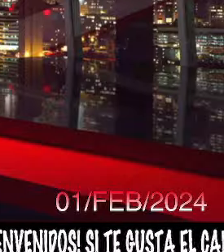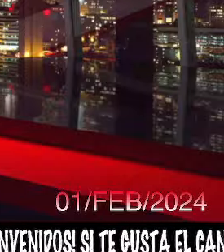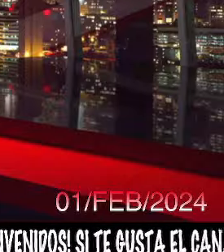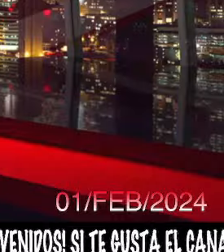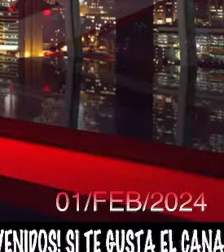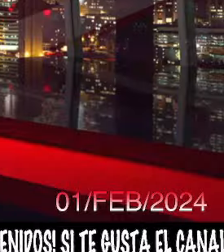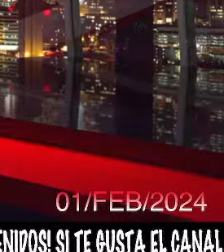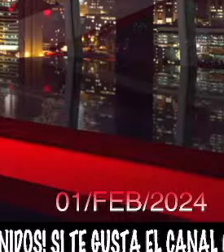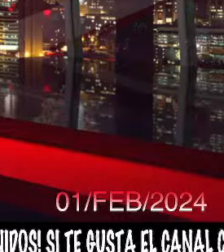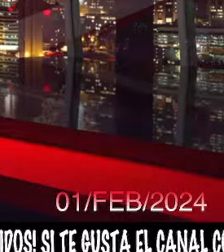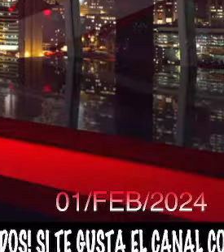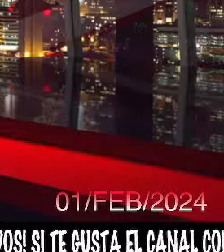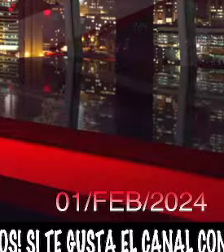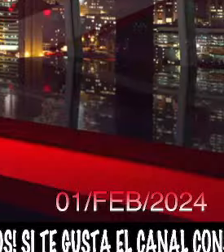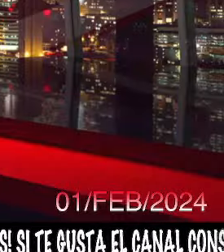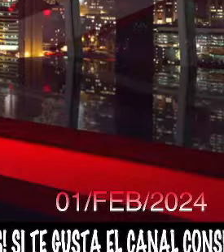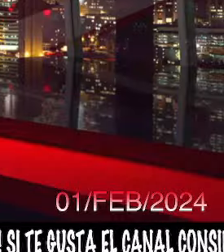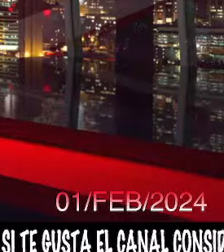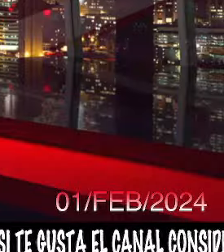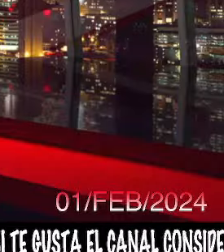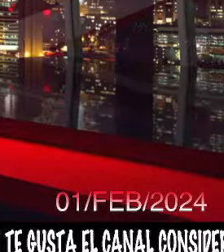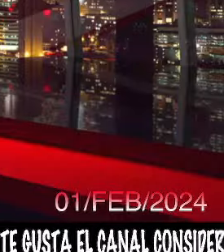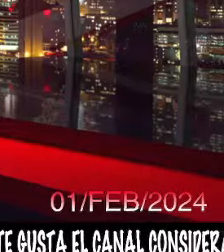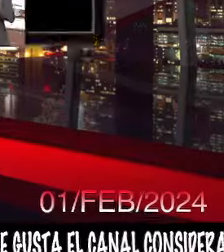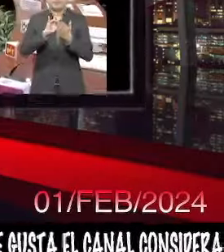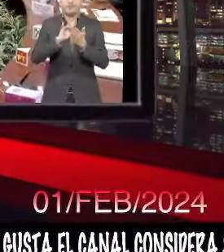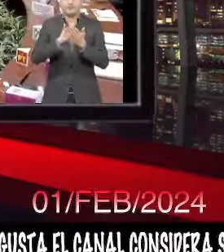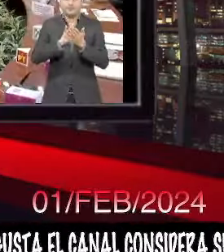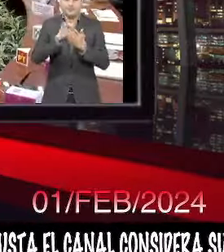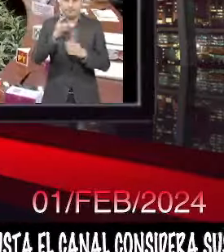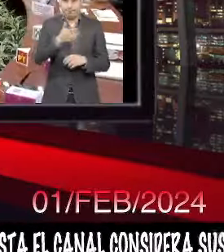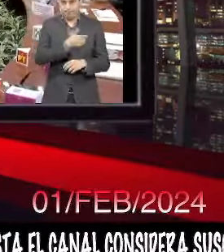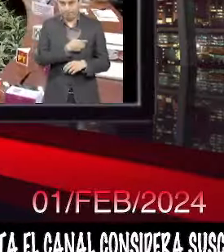Cuarta Transformación. Escuchemos. Sí. Muchas gracias, presidenta.